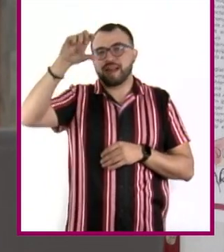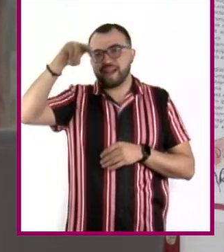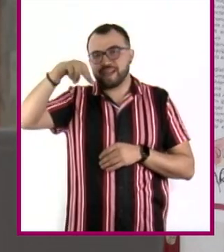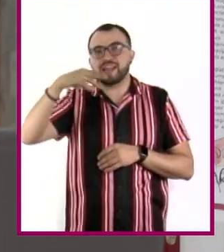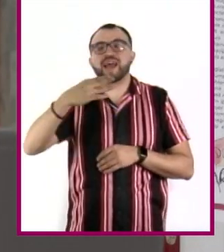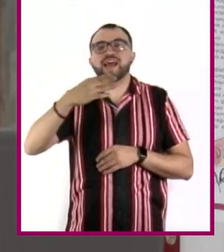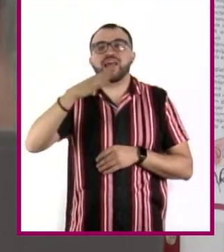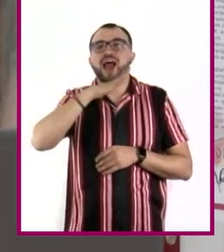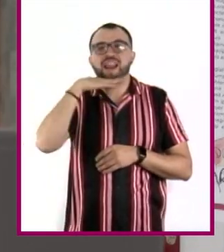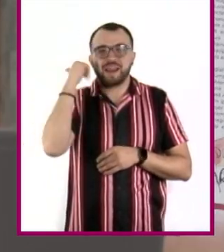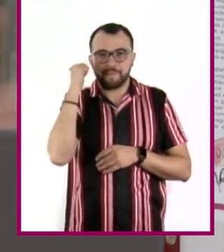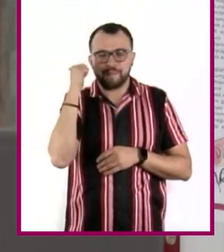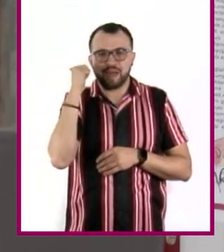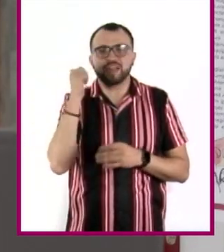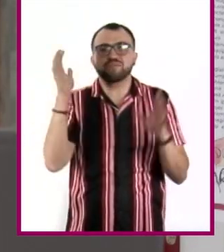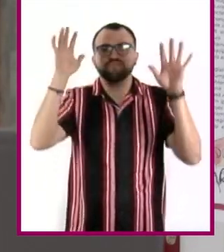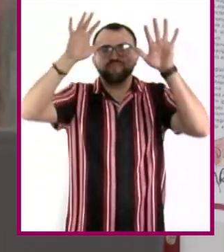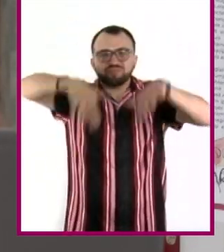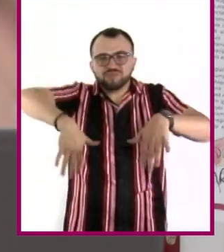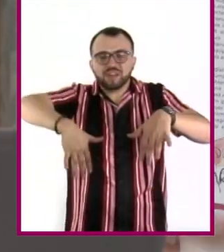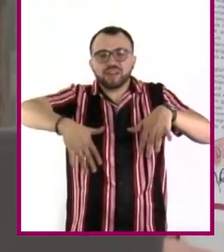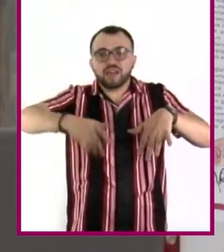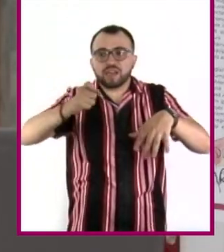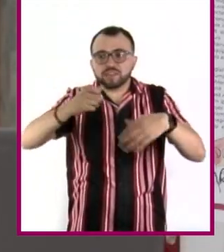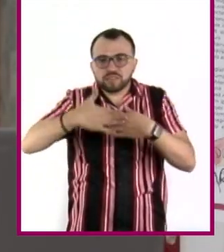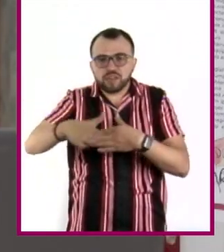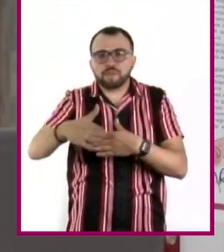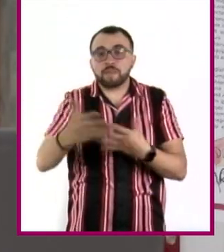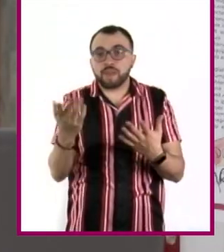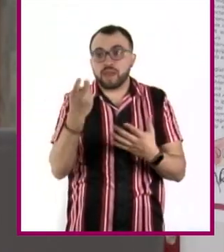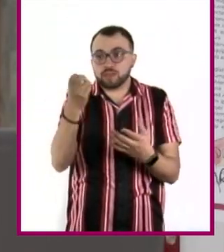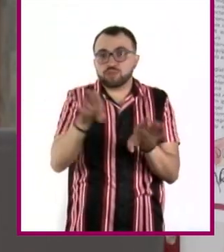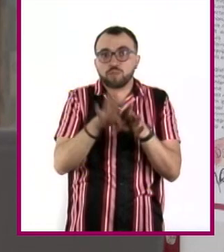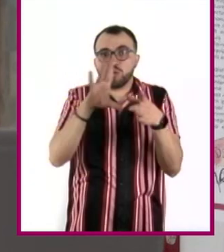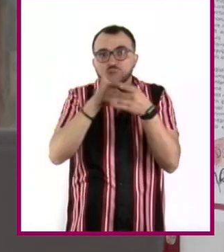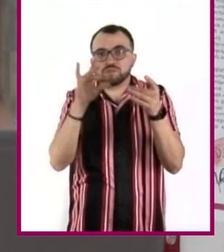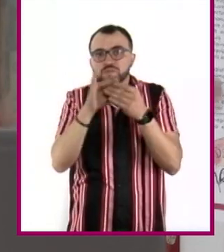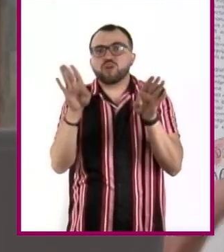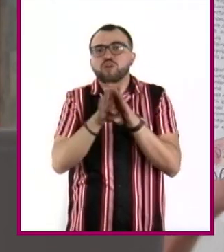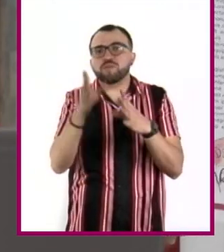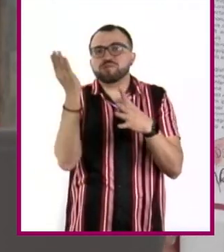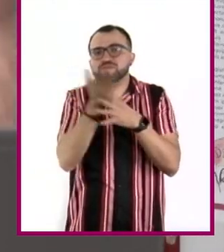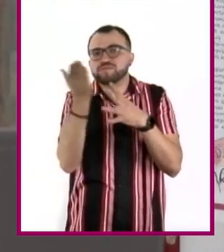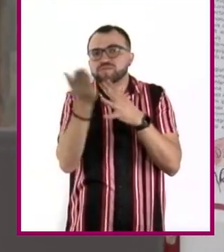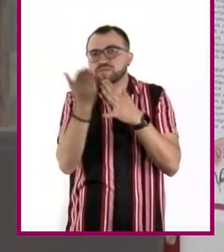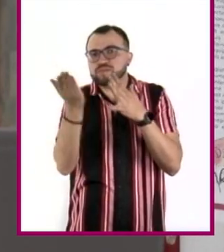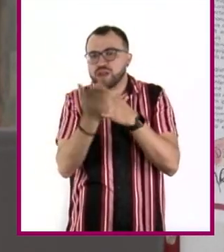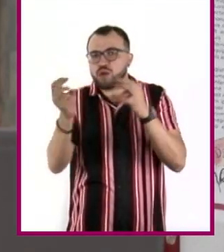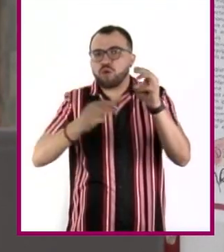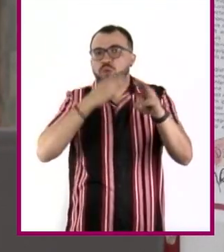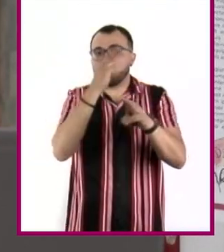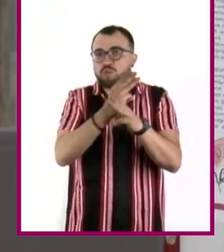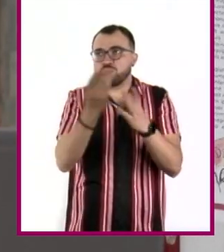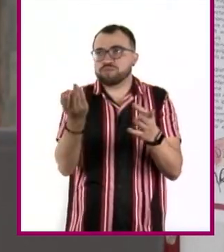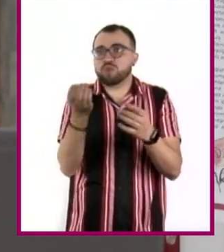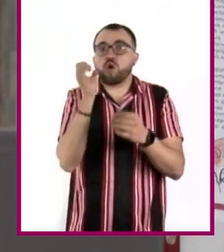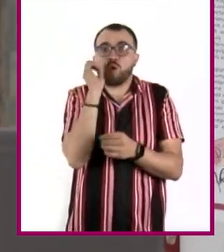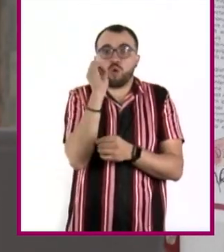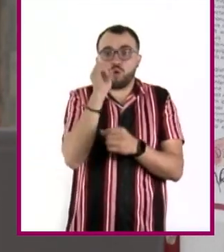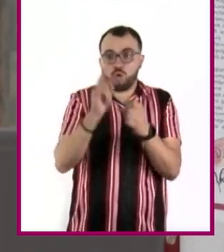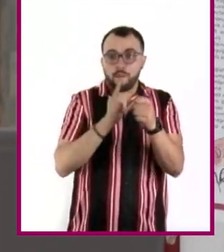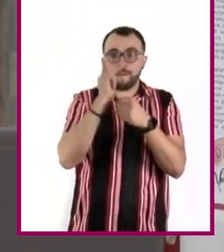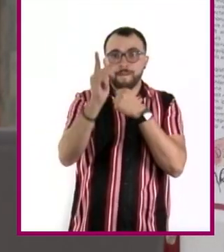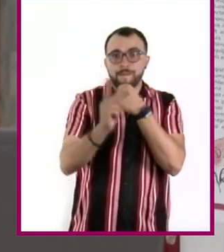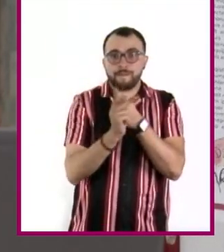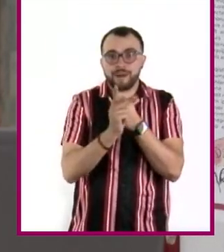tratar de explicar cómo es que se divide el mundo, si se divide, o si los países y sus gobiernos se alinean a determinada forma de